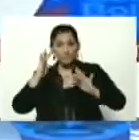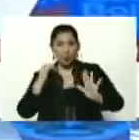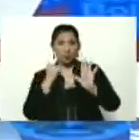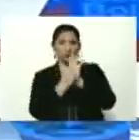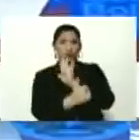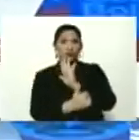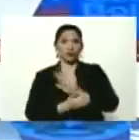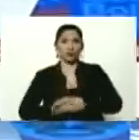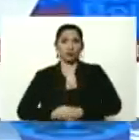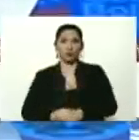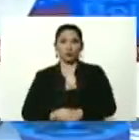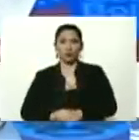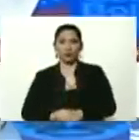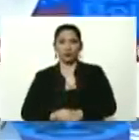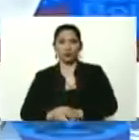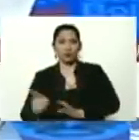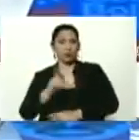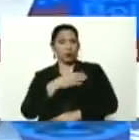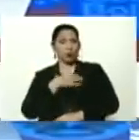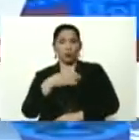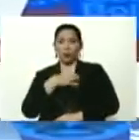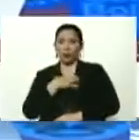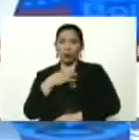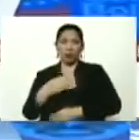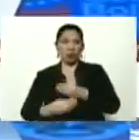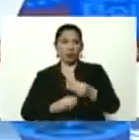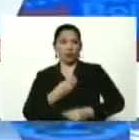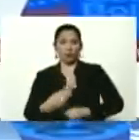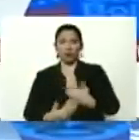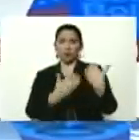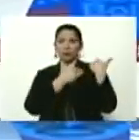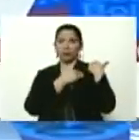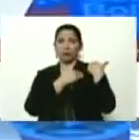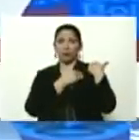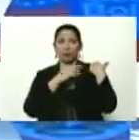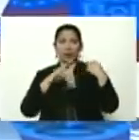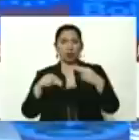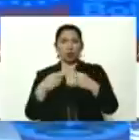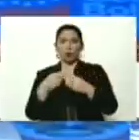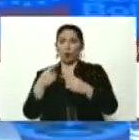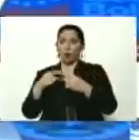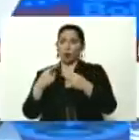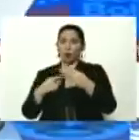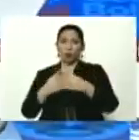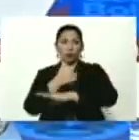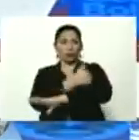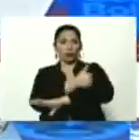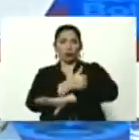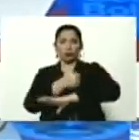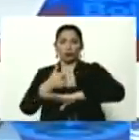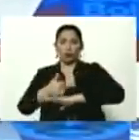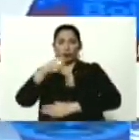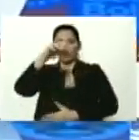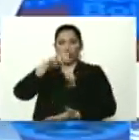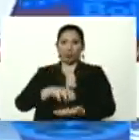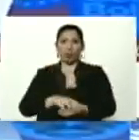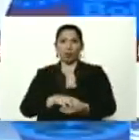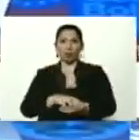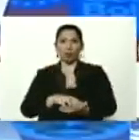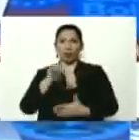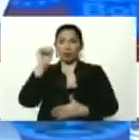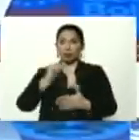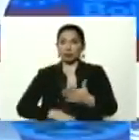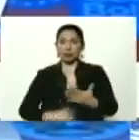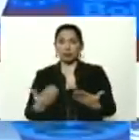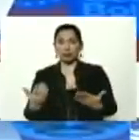artículo no podrán ser ejercidas por ningún otro órgano o funcionario del Estado sin que